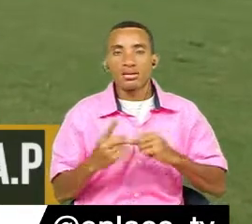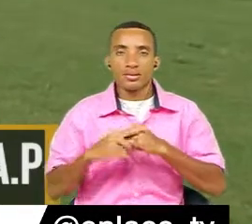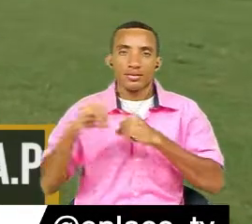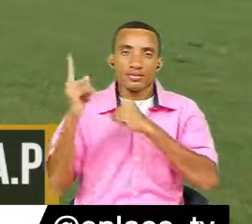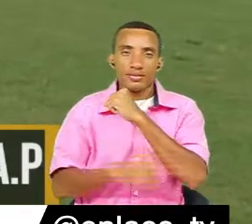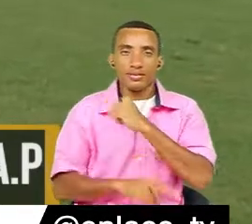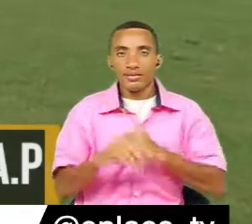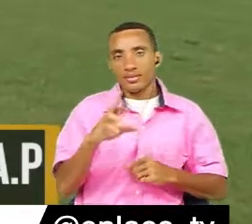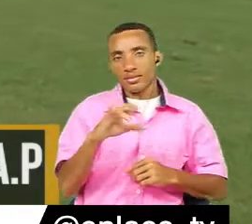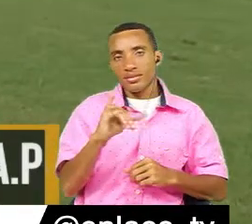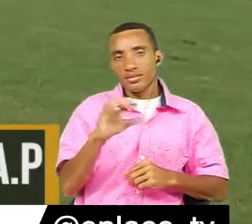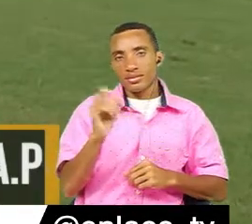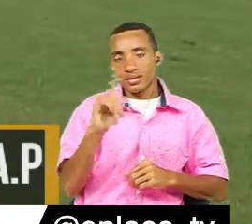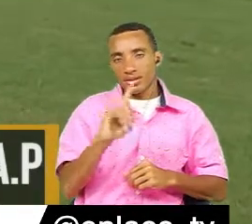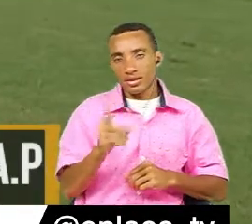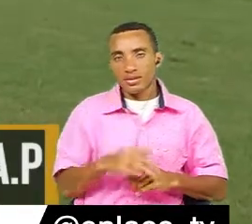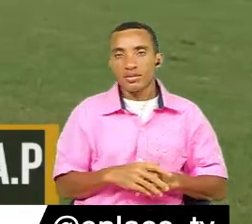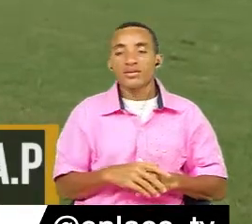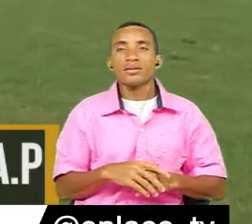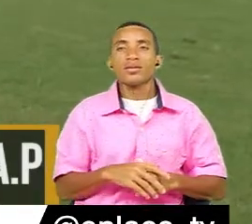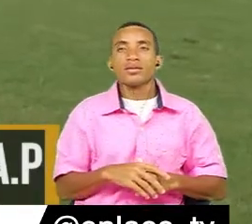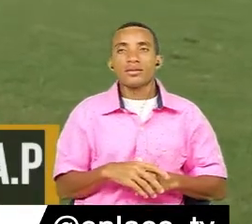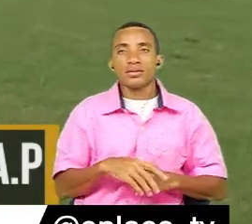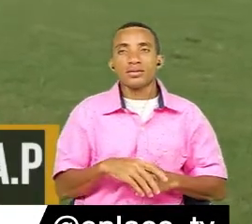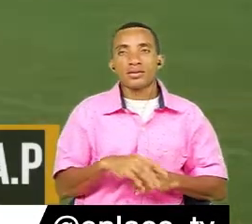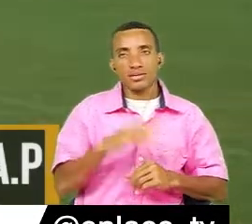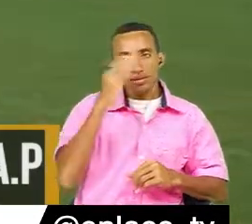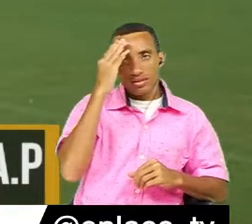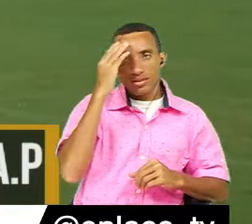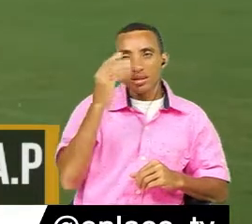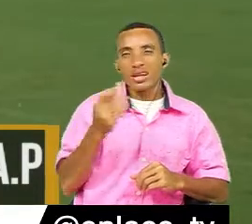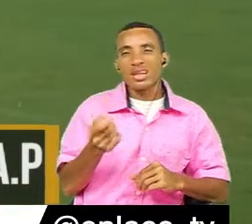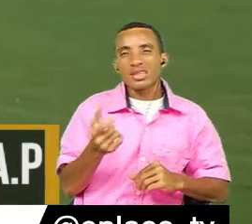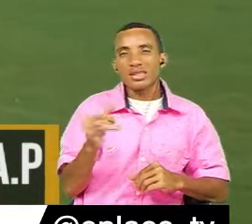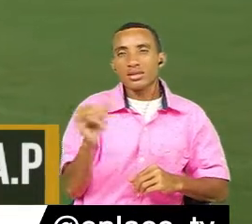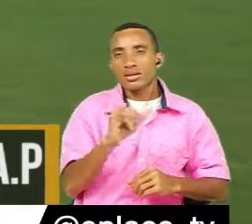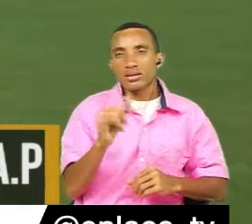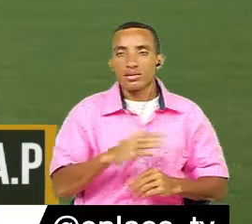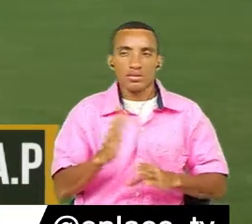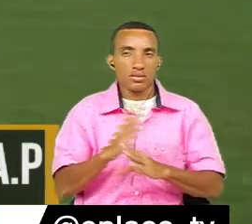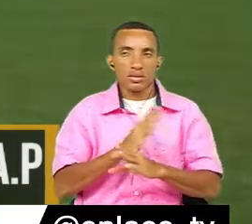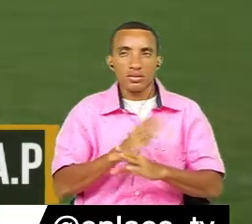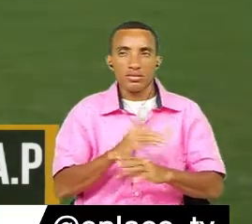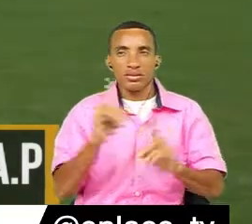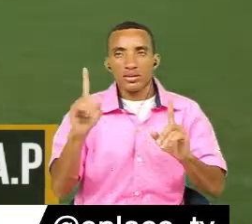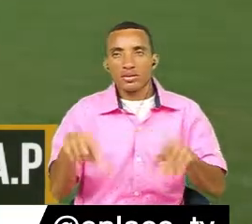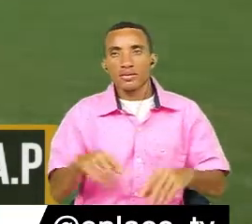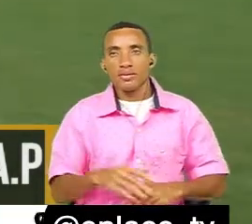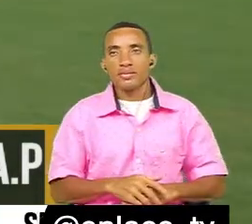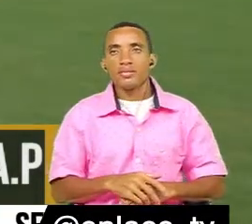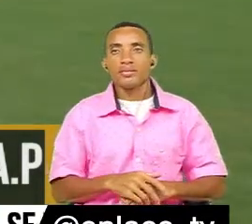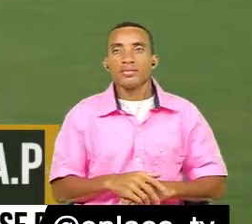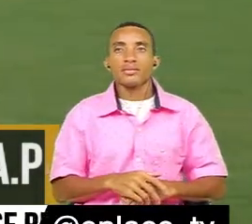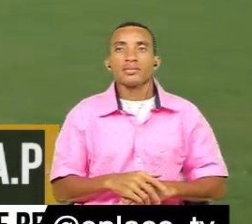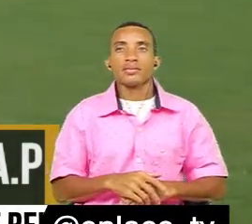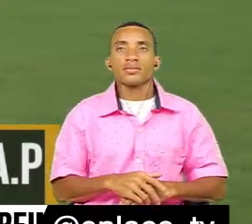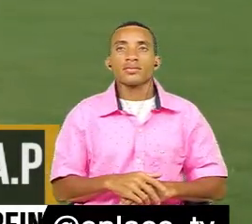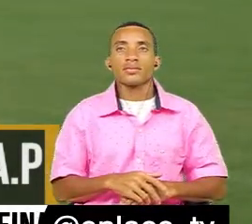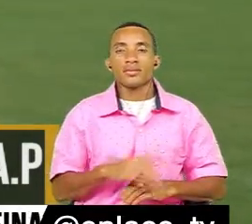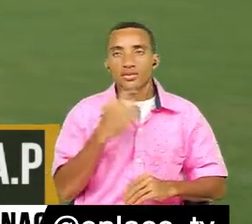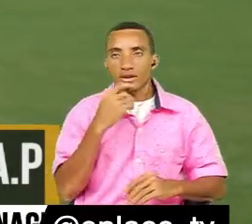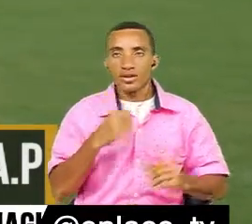Ríos y son de un corte parecido. No tienen problema, entran, ¿no? Entran como que se han